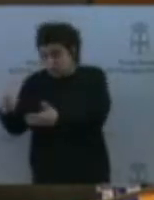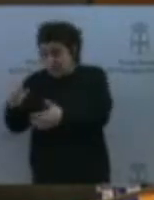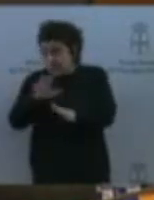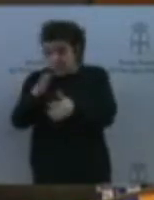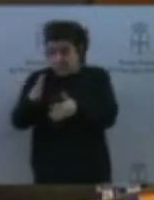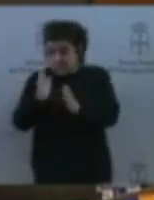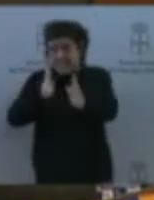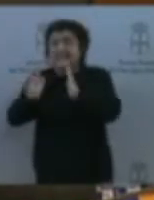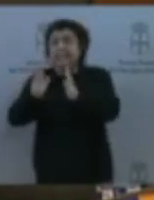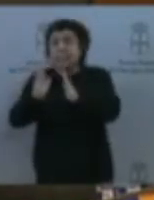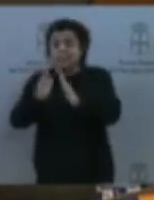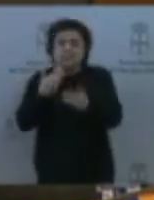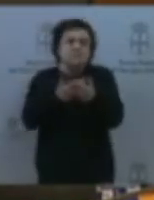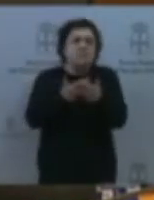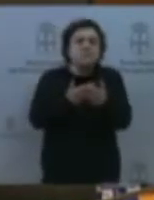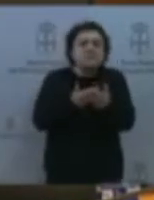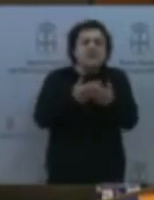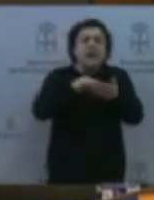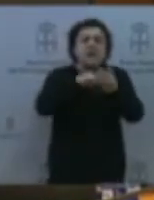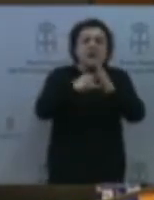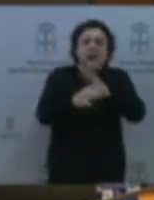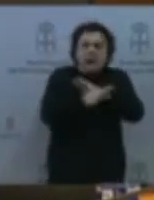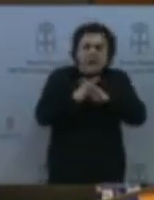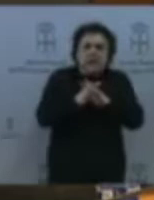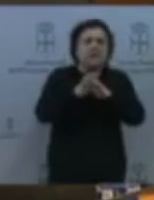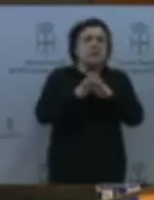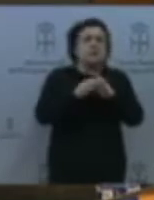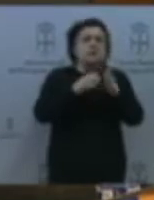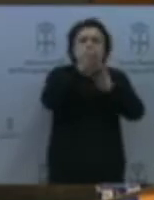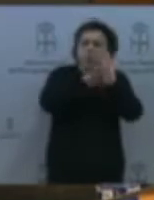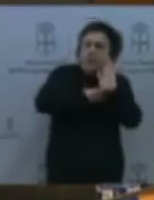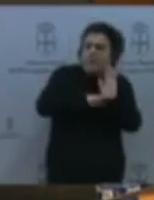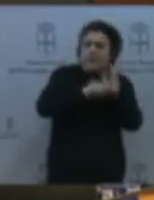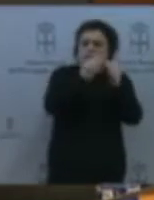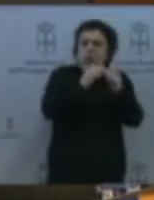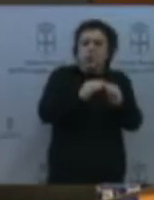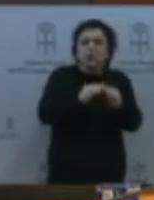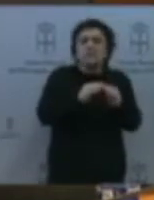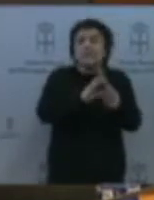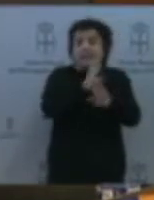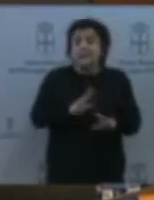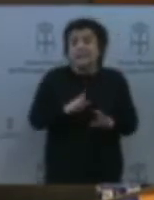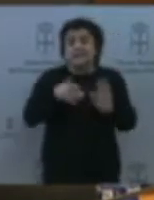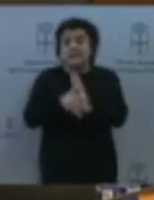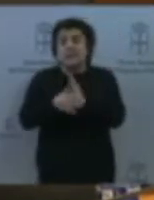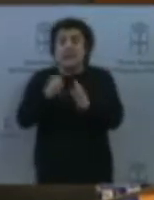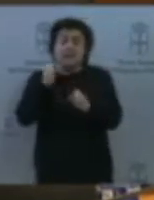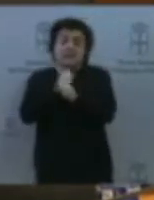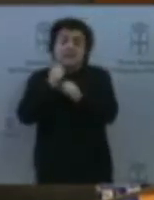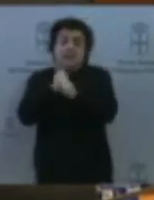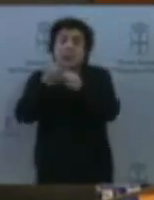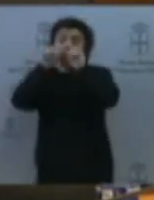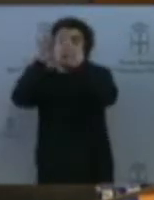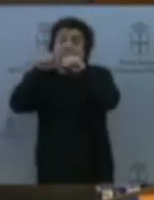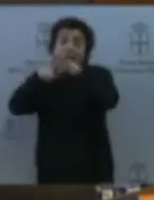y lo que vemos es que todo el trabajo va a ser de mozos de almacén en ese sentido. Y las negociaciones de Amazon se conducían en secreto, ¿no? Claro, hay